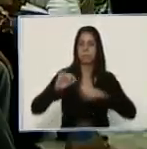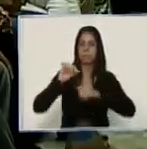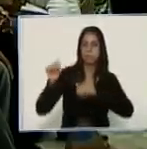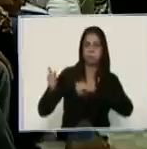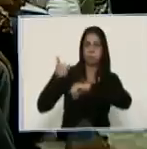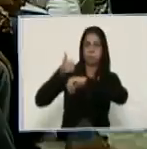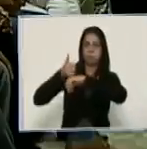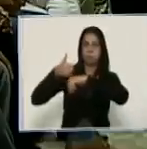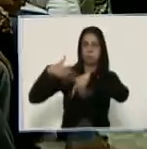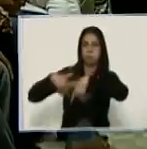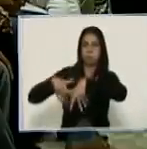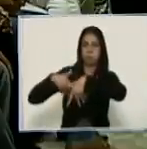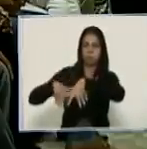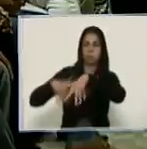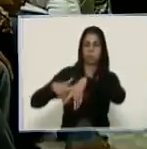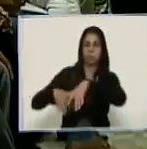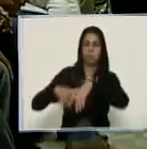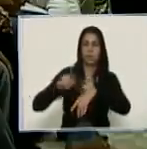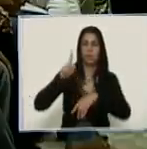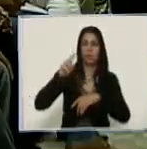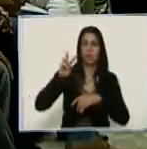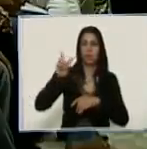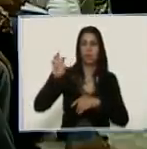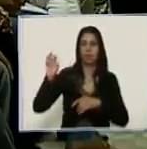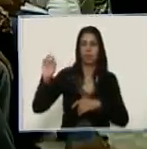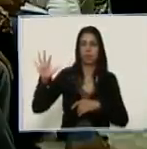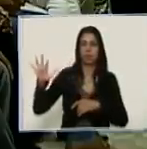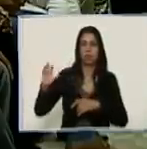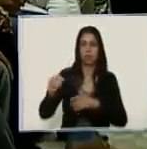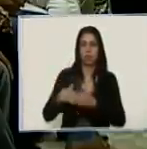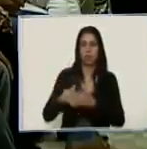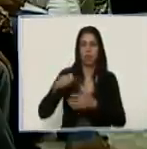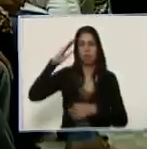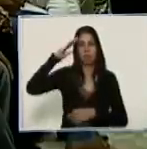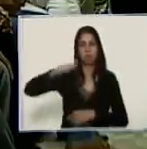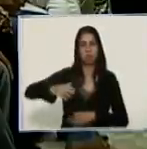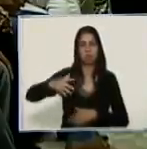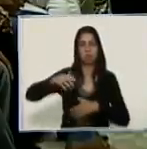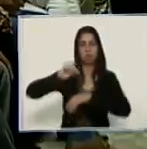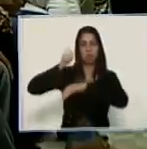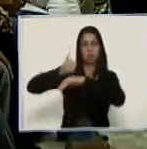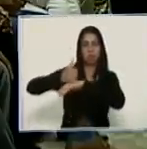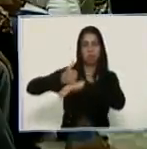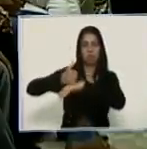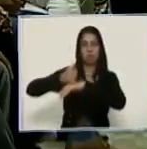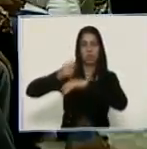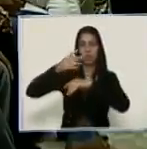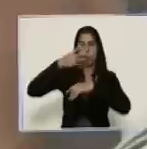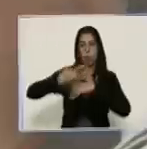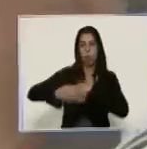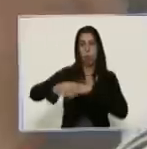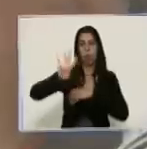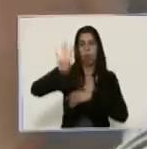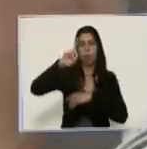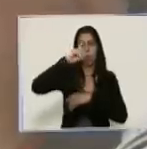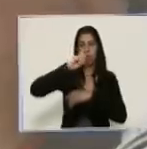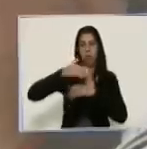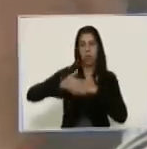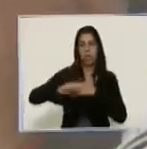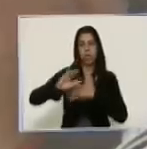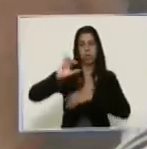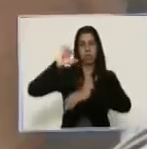esos 1.250, creo yo, que en 3-4 años van a tener mando de los